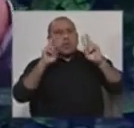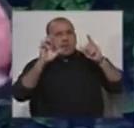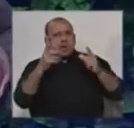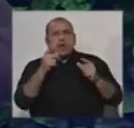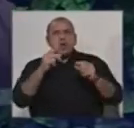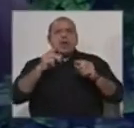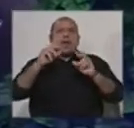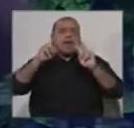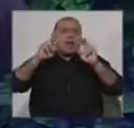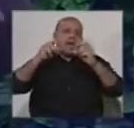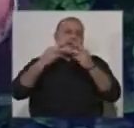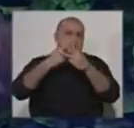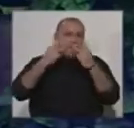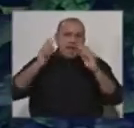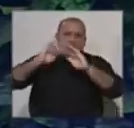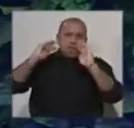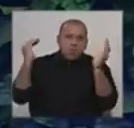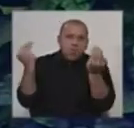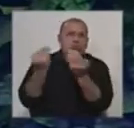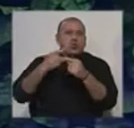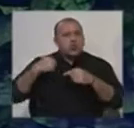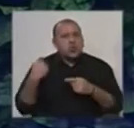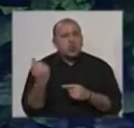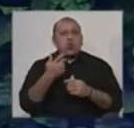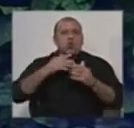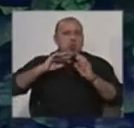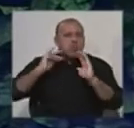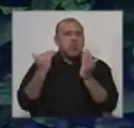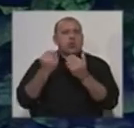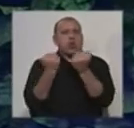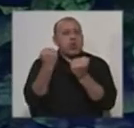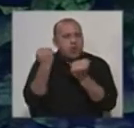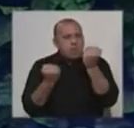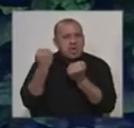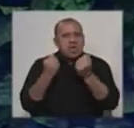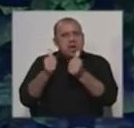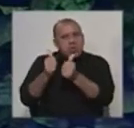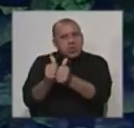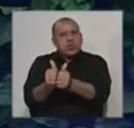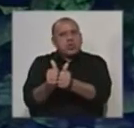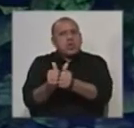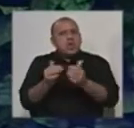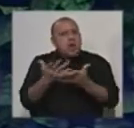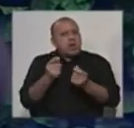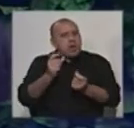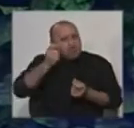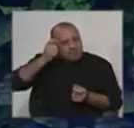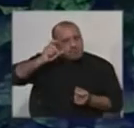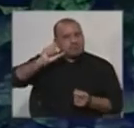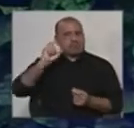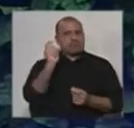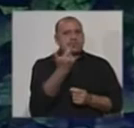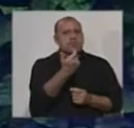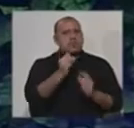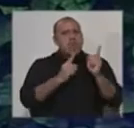globalización la unidad internacional y empezar otra vez a hablar con categorías nacionales y eso que ya tiene mucha